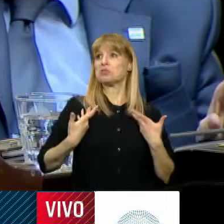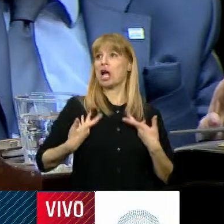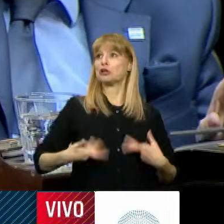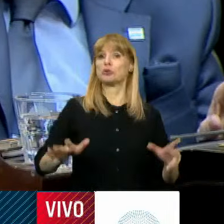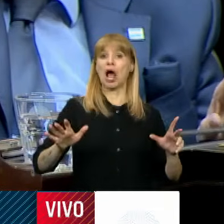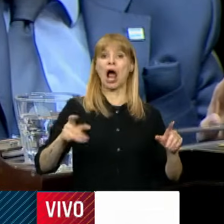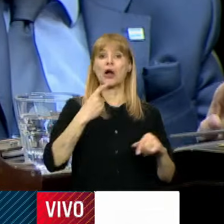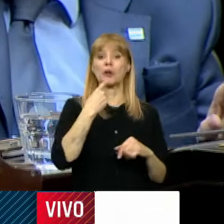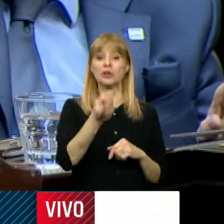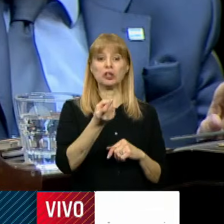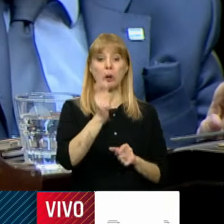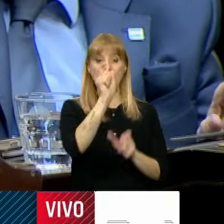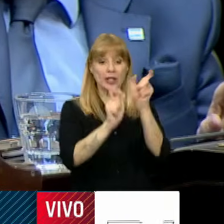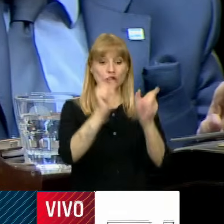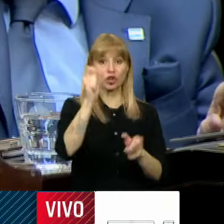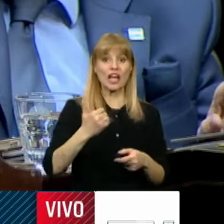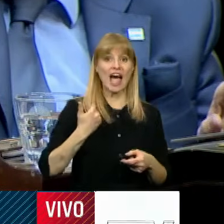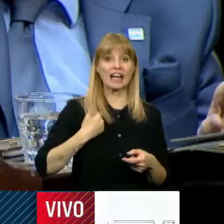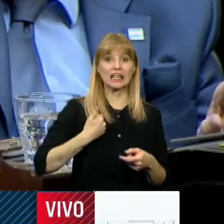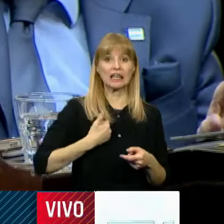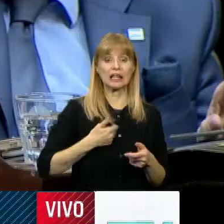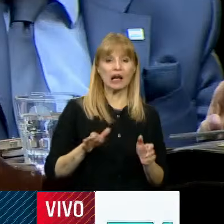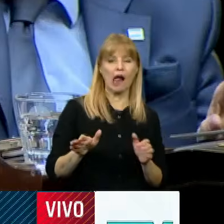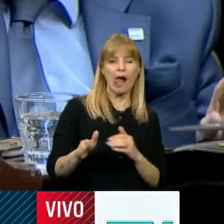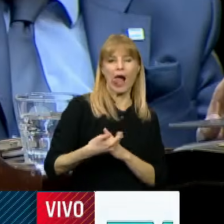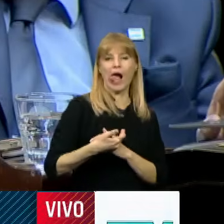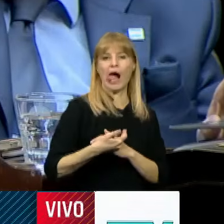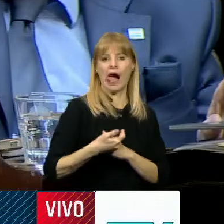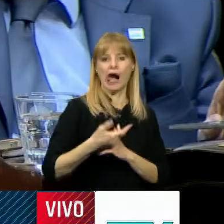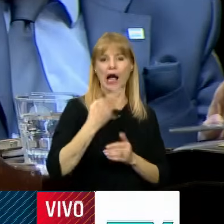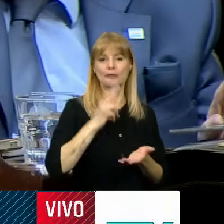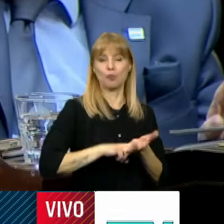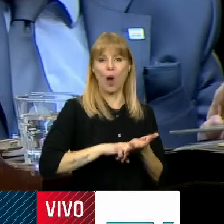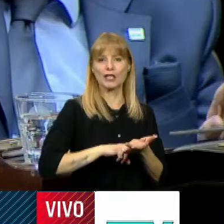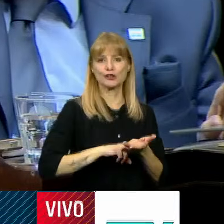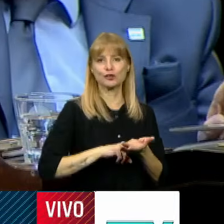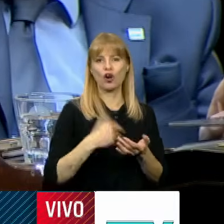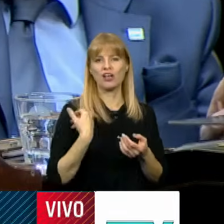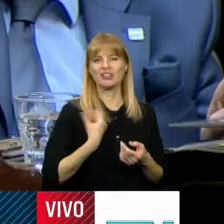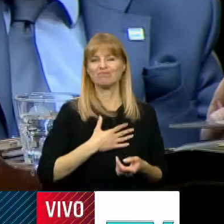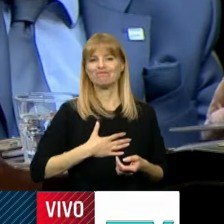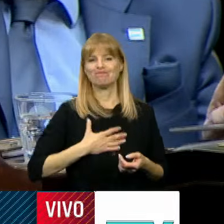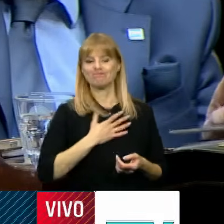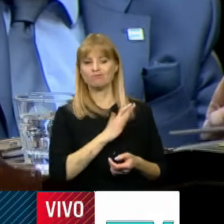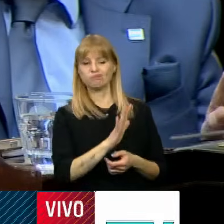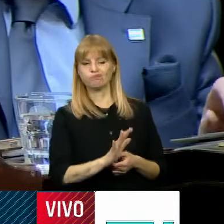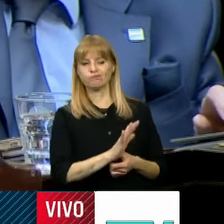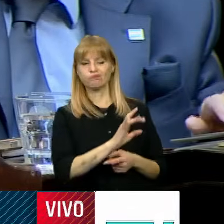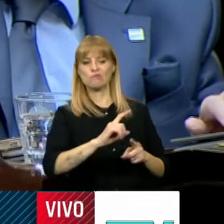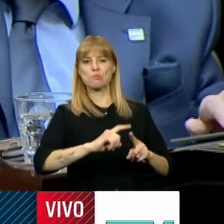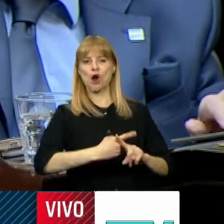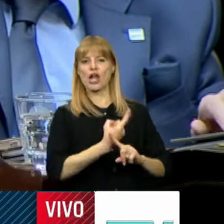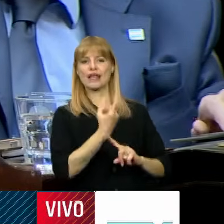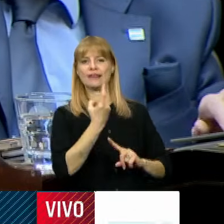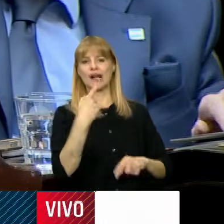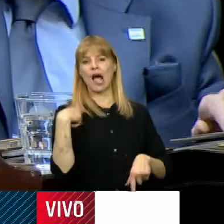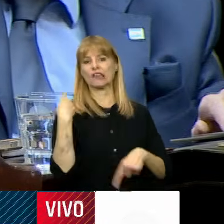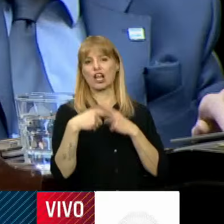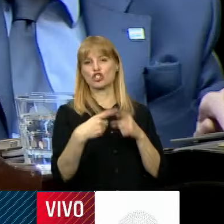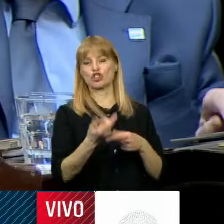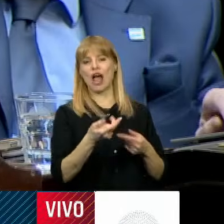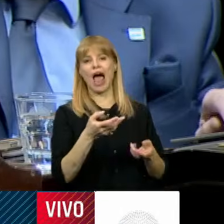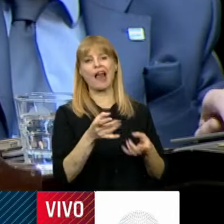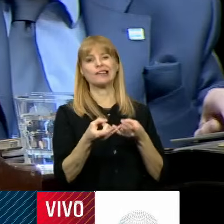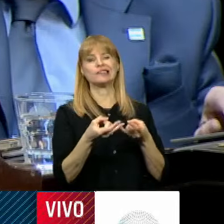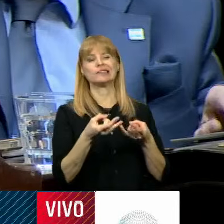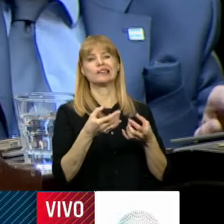que evadía y que además tenía una desconfianza histórica hacia la política tradicional y el sistema financiero y por